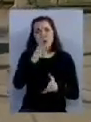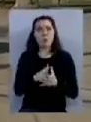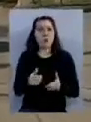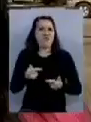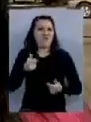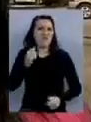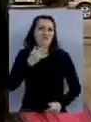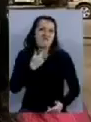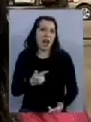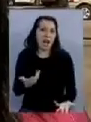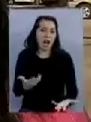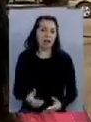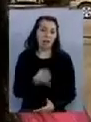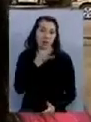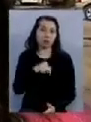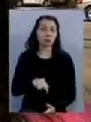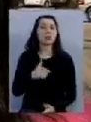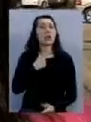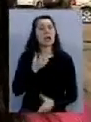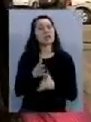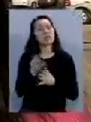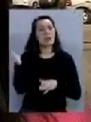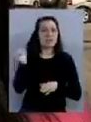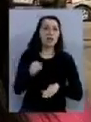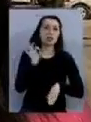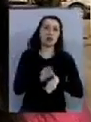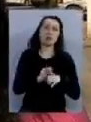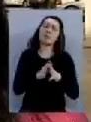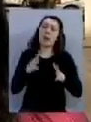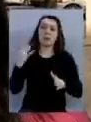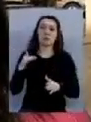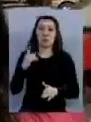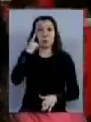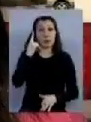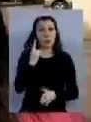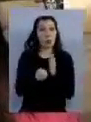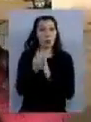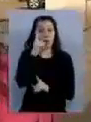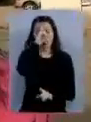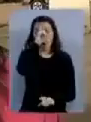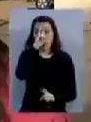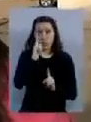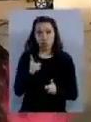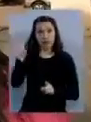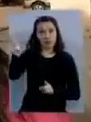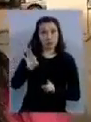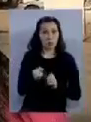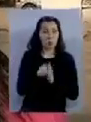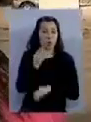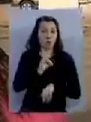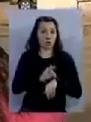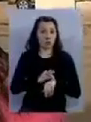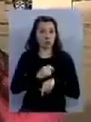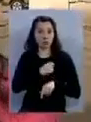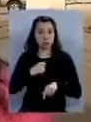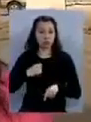yo. Que hubieran doctores, eso es lo más importante, yo pienso. ¿Y piensa de que con un nuevo hospital deberían llegar esos especialistas? Ojalá